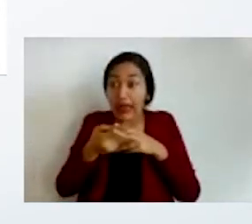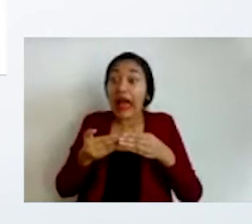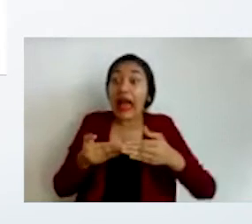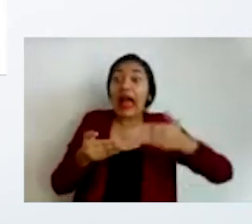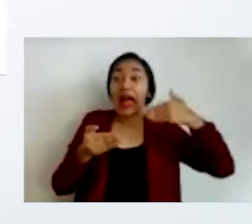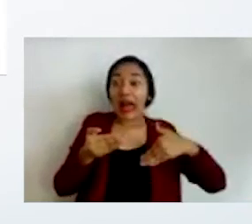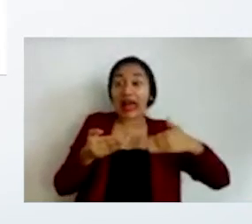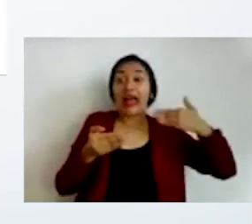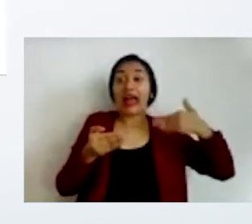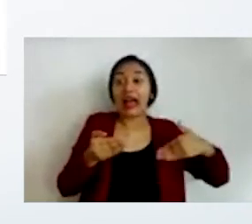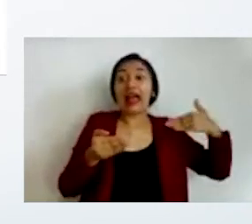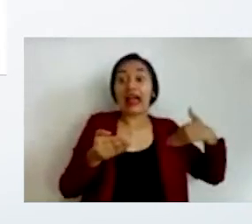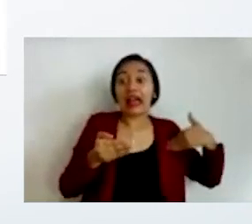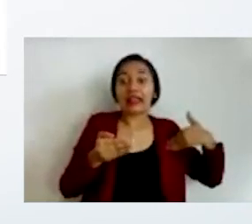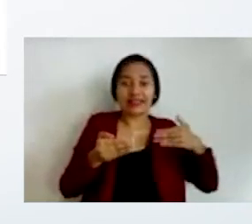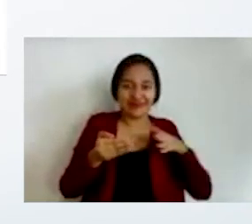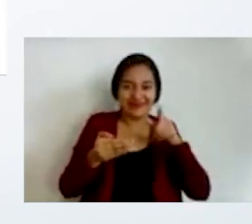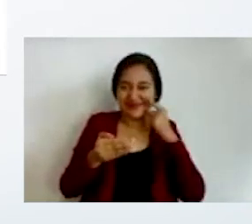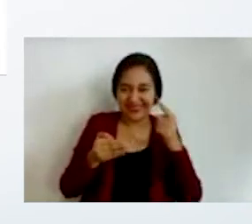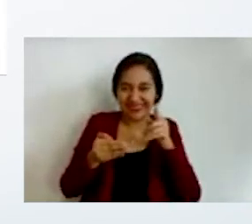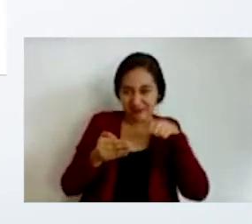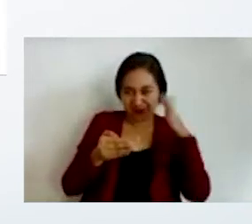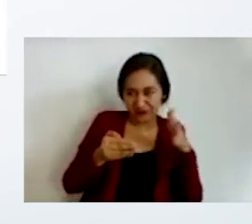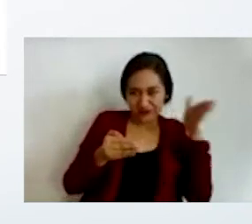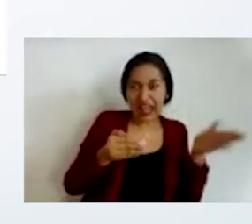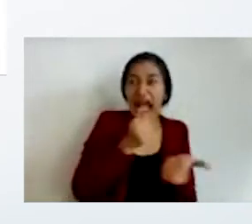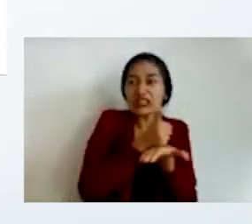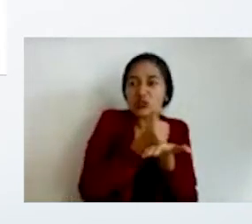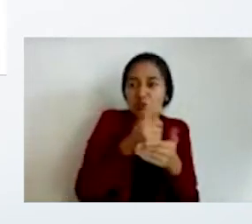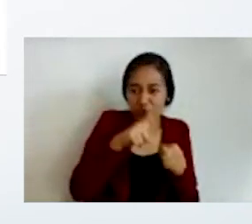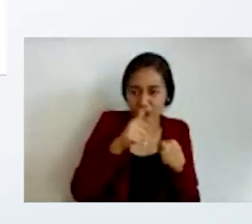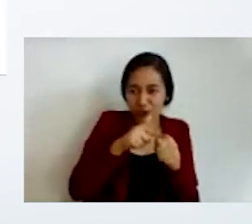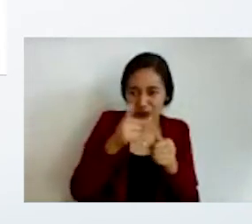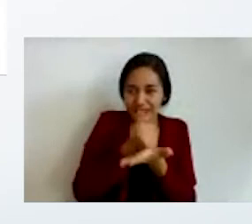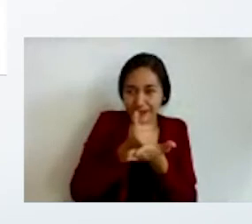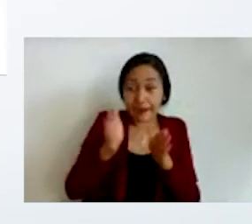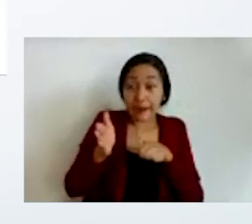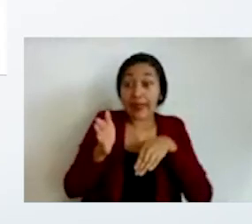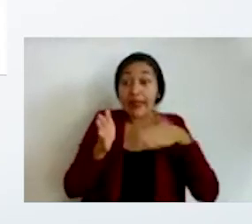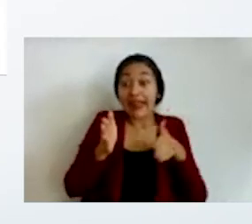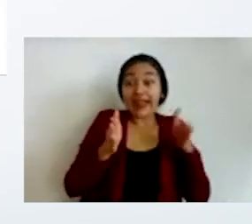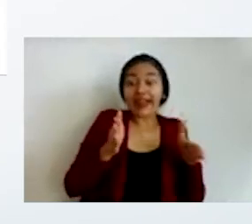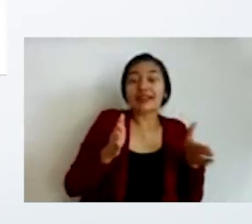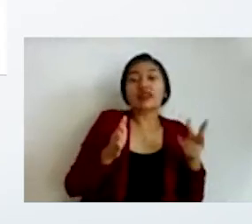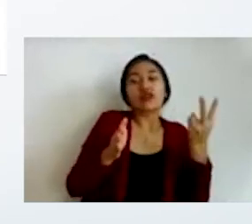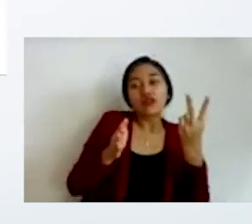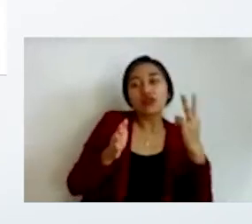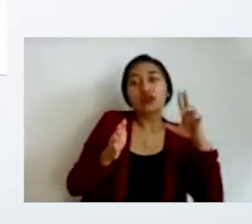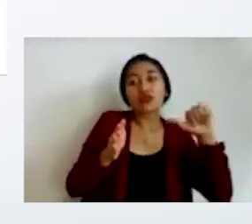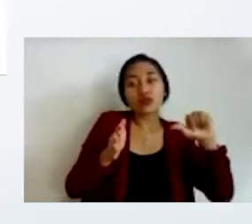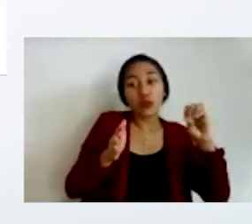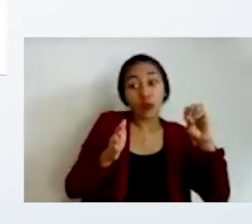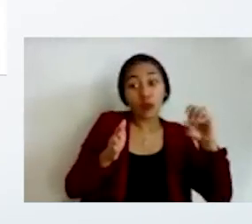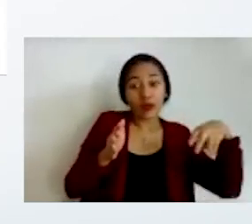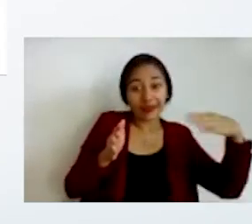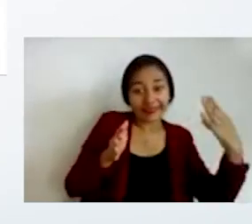lado izquierdo, según la barra azul, en un periodo de 2 a 14 días. Lo típico son 5, pero pueden ser 2